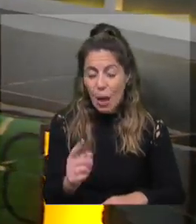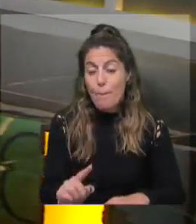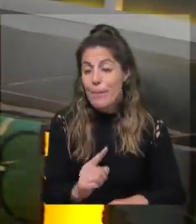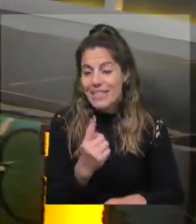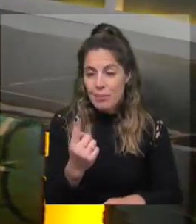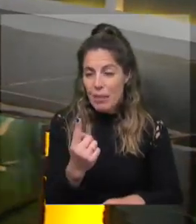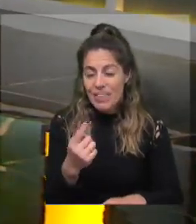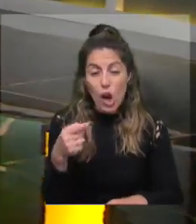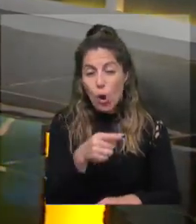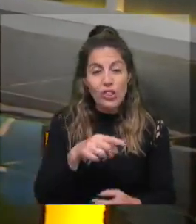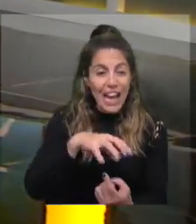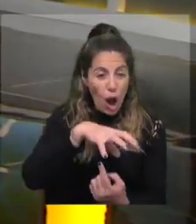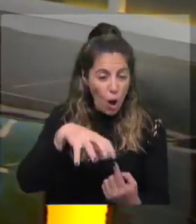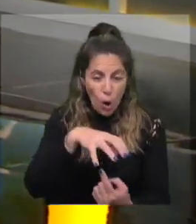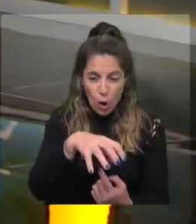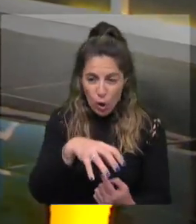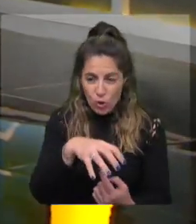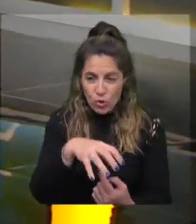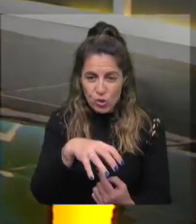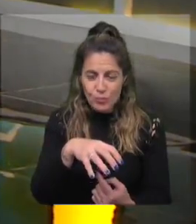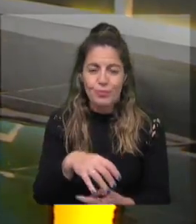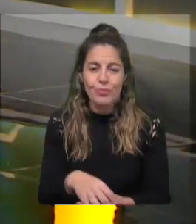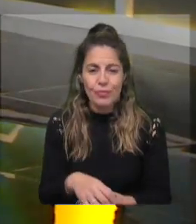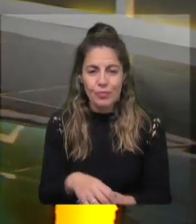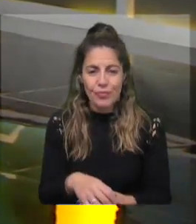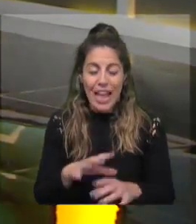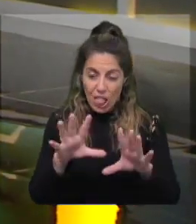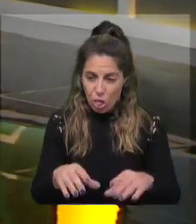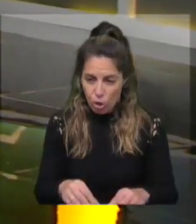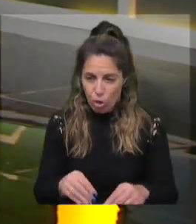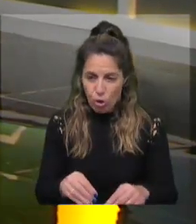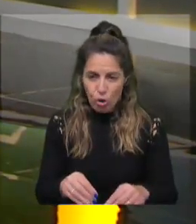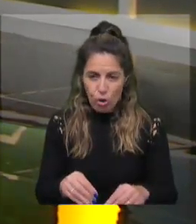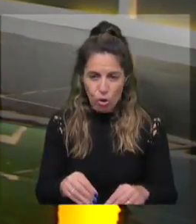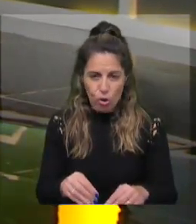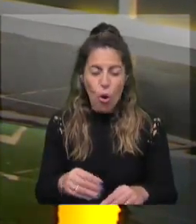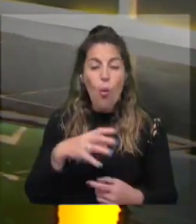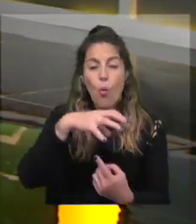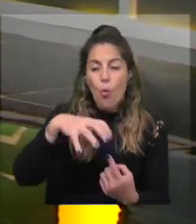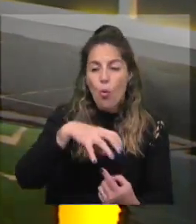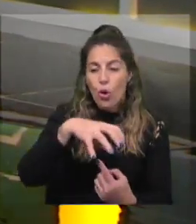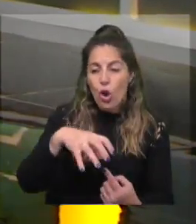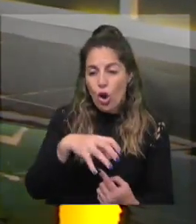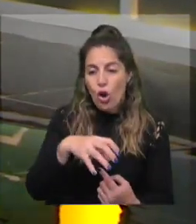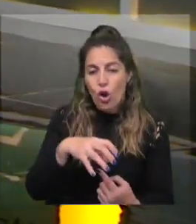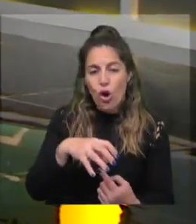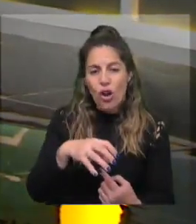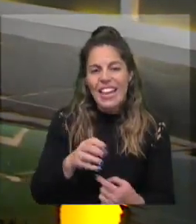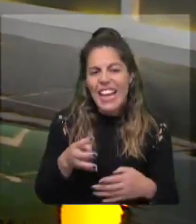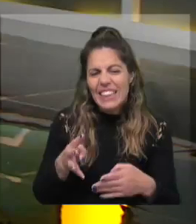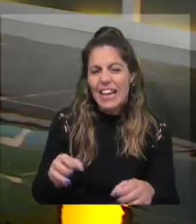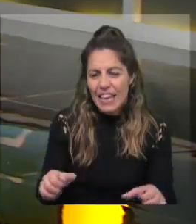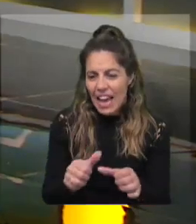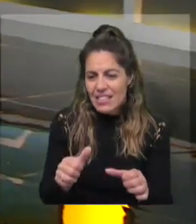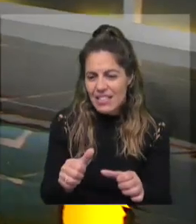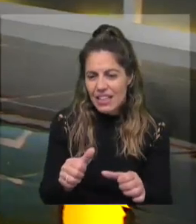principalmente contra hongos, que en este caso fue Botrytis cinerea en todo lo... ¿Qué es un hongo? ¿Qué tipo de ataque hace? ¿A